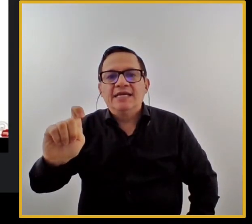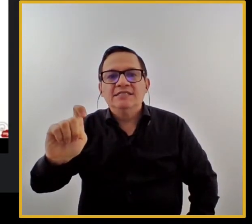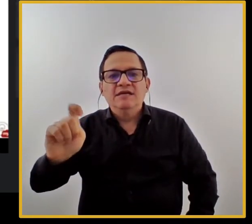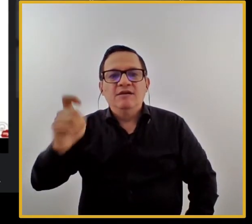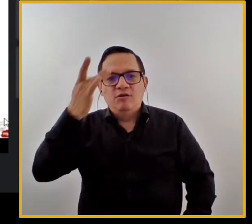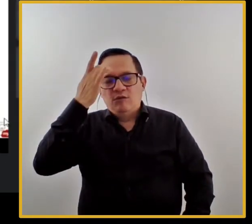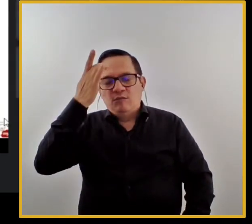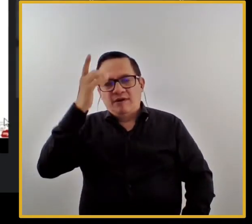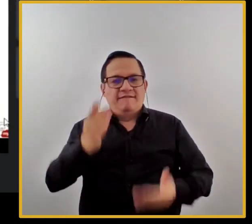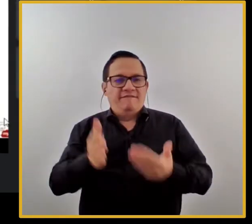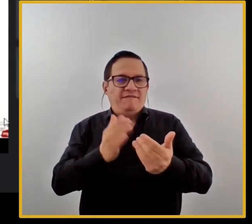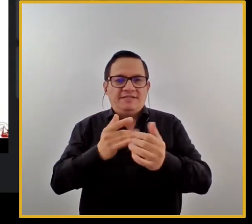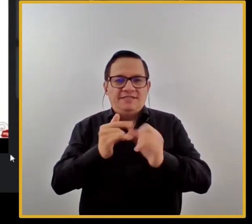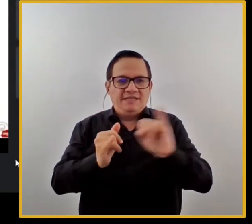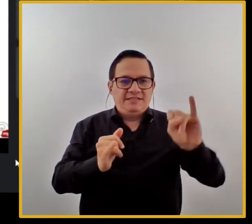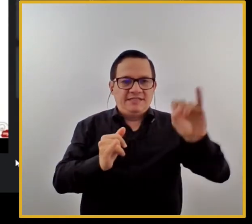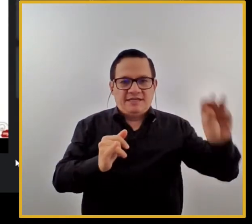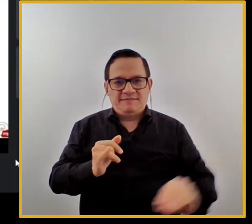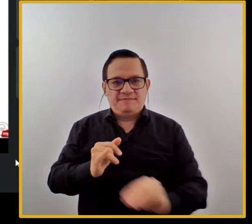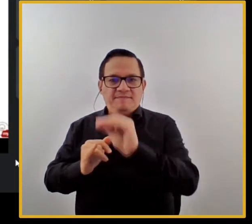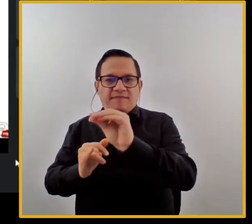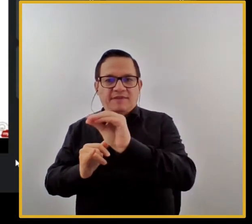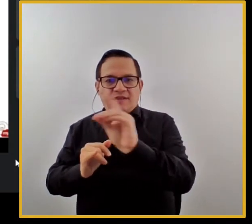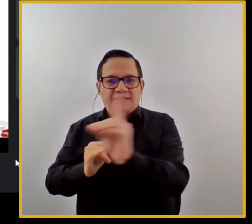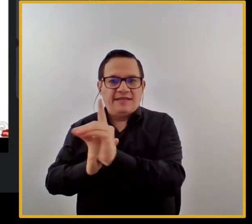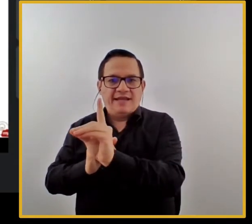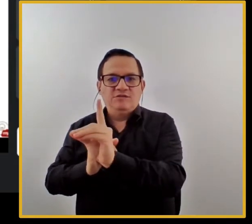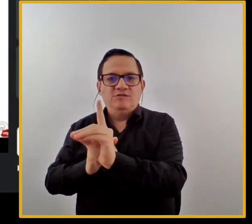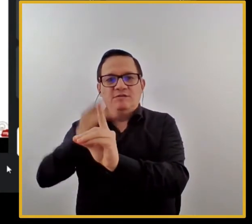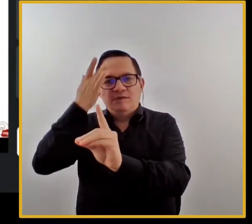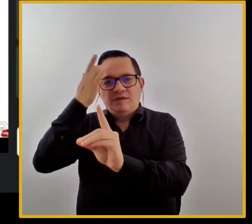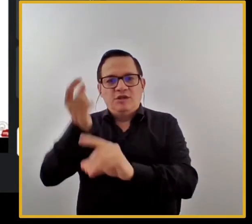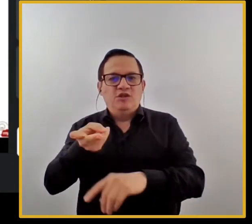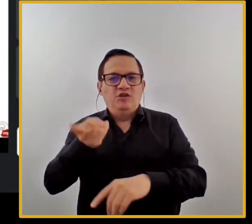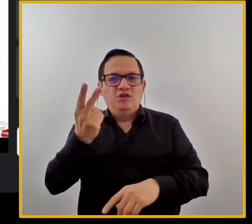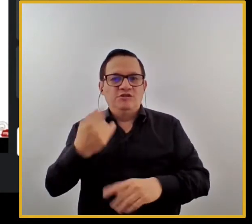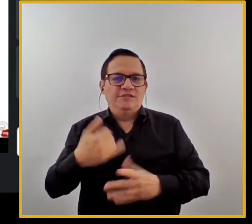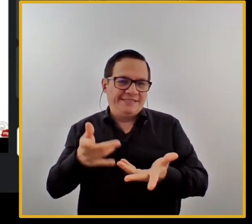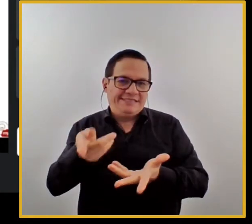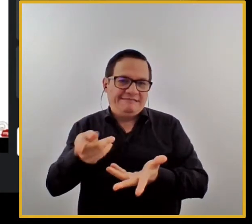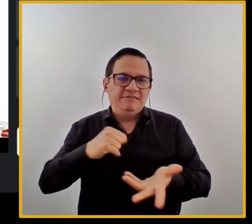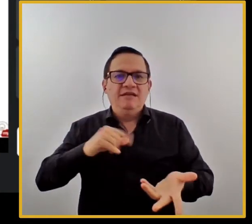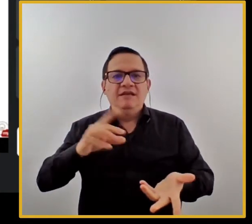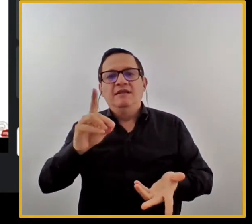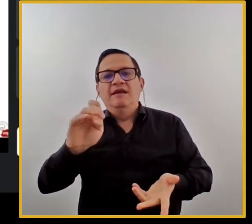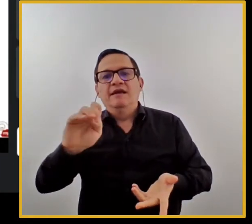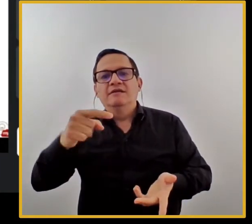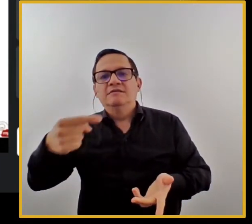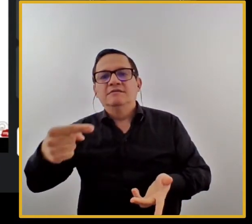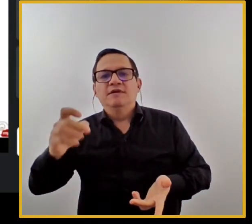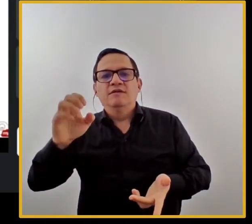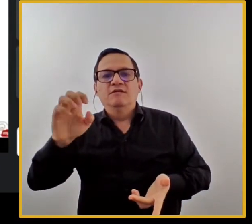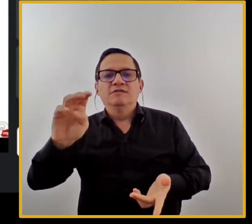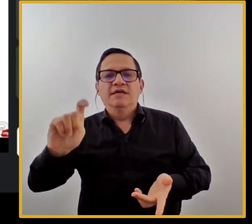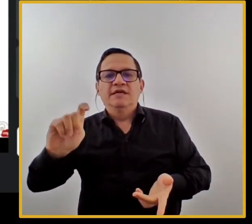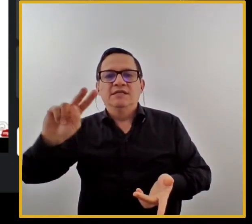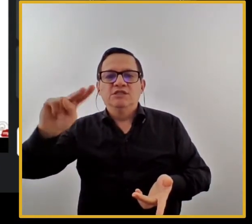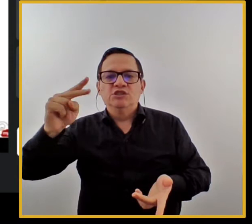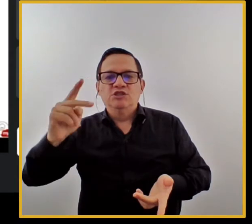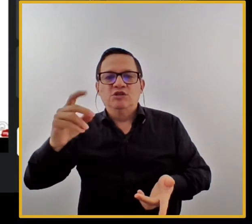al lado izquierdo al lado derecho, porque al lado derecho tengo 2, x al cuadrado de x, ¿sí? Y